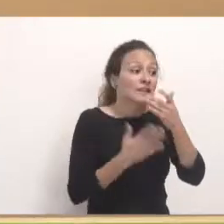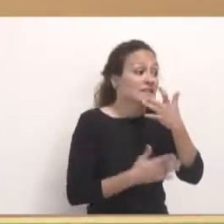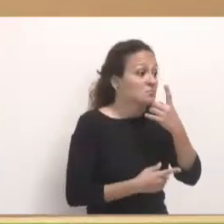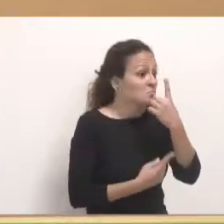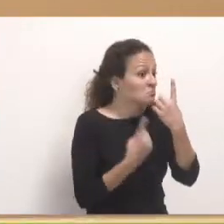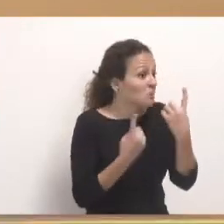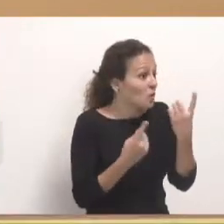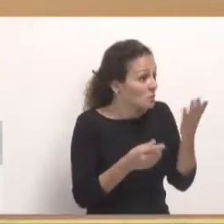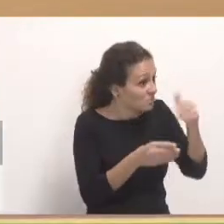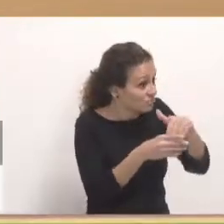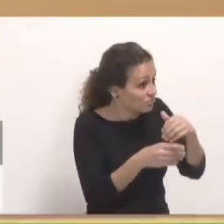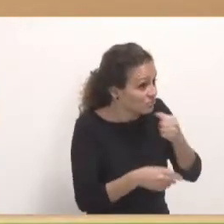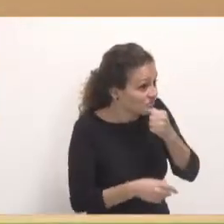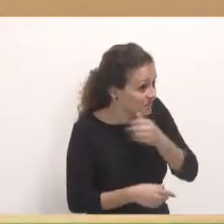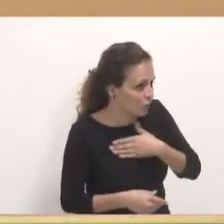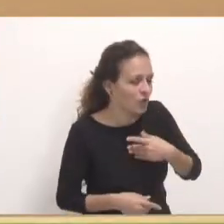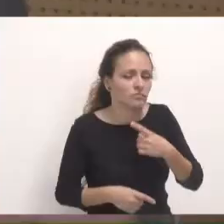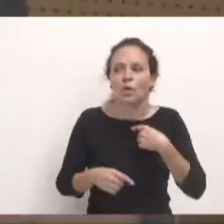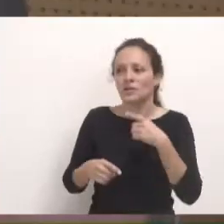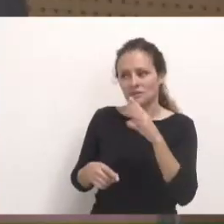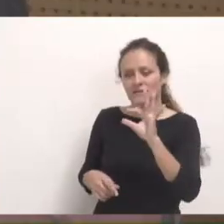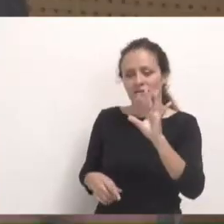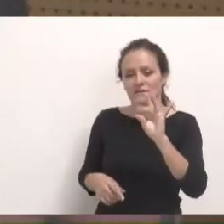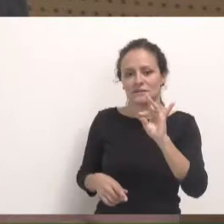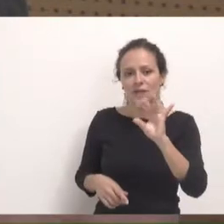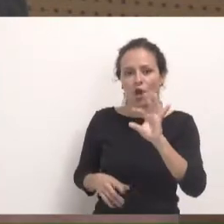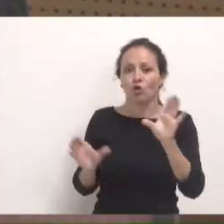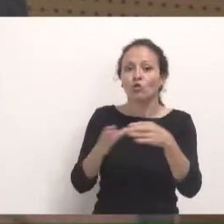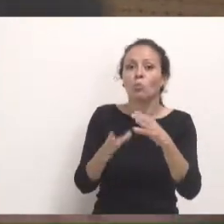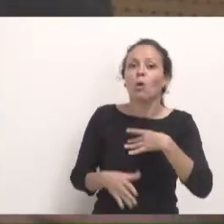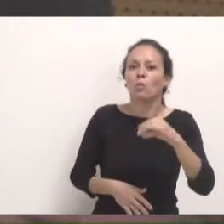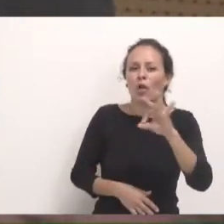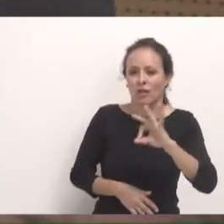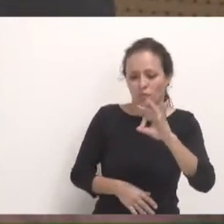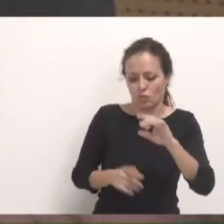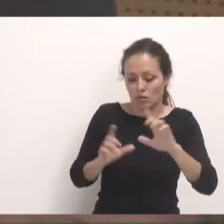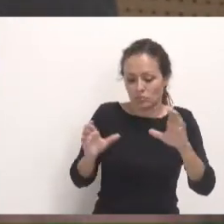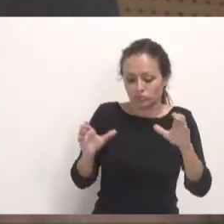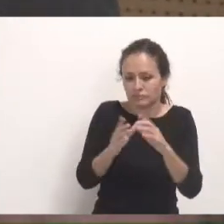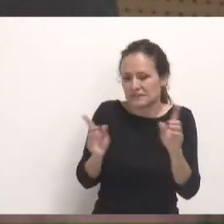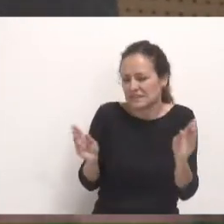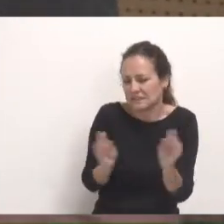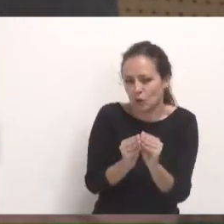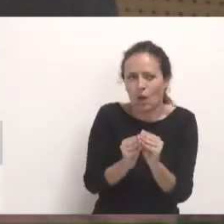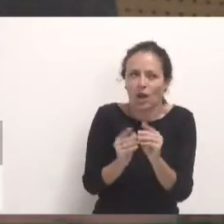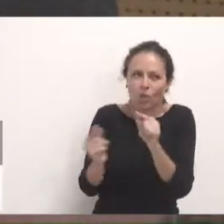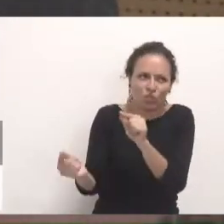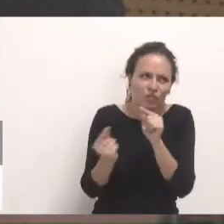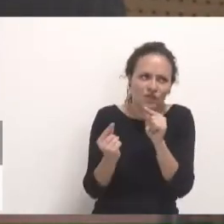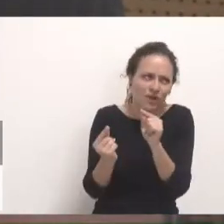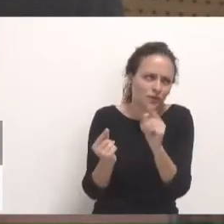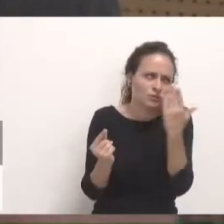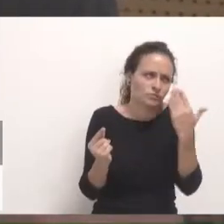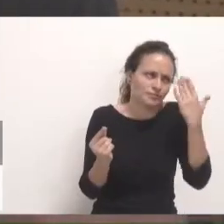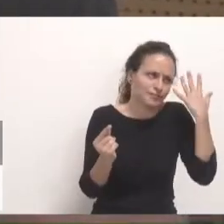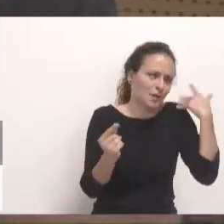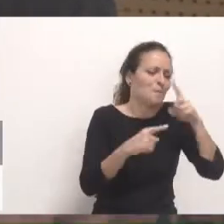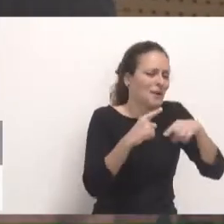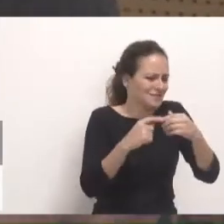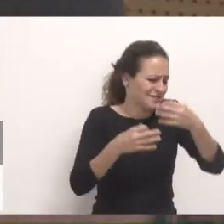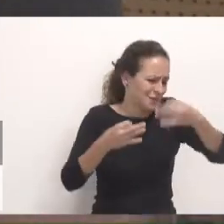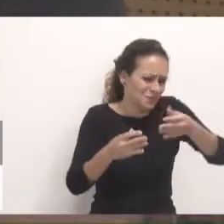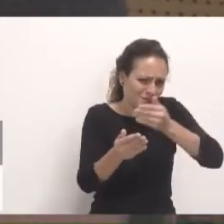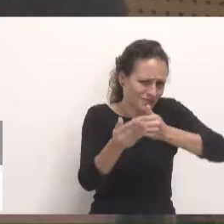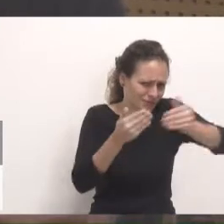señor Sabaté. Muy sintéticamente, para no alargar este debate, que efectivamente es un debate que viene atrás y que seguirá todavía durando y irá para